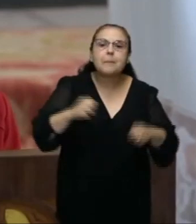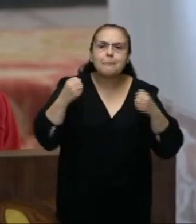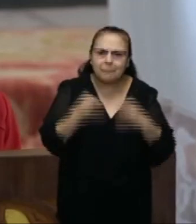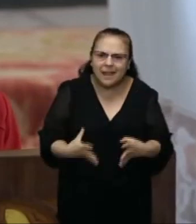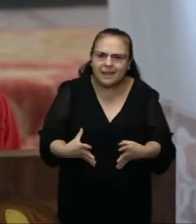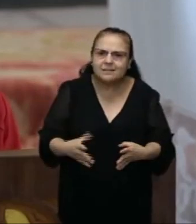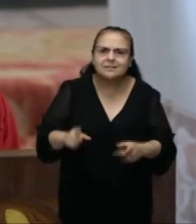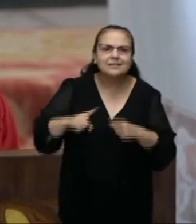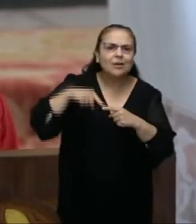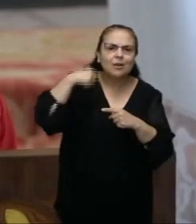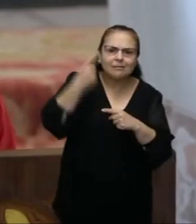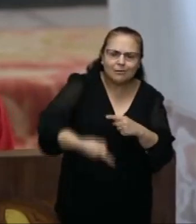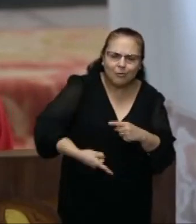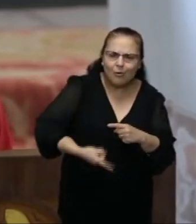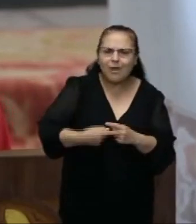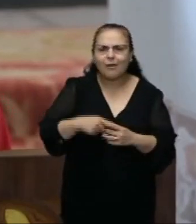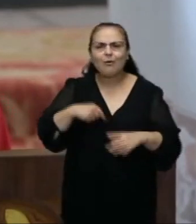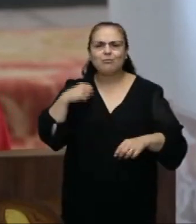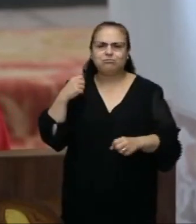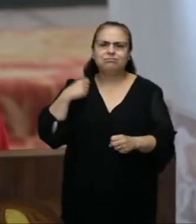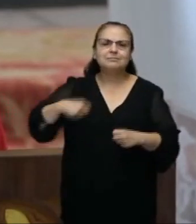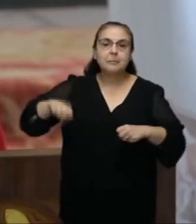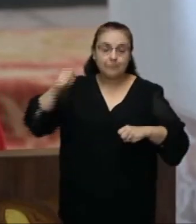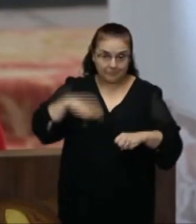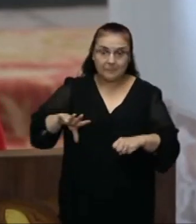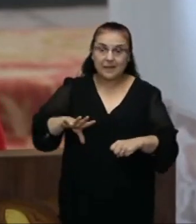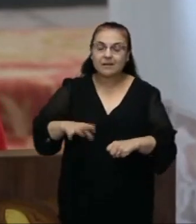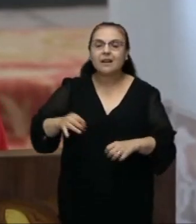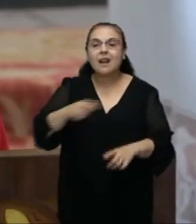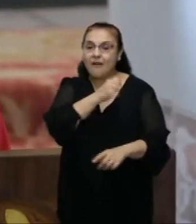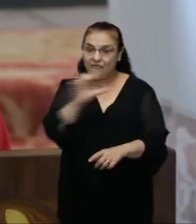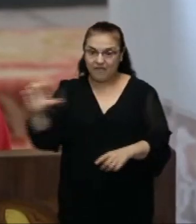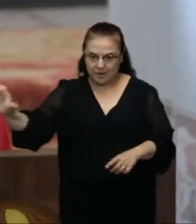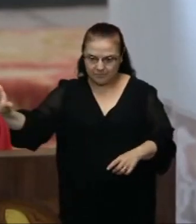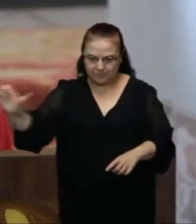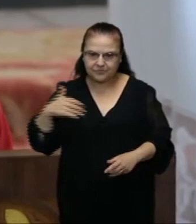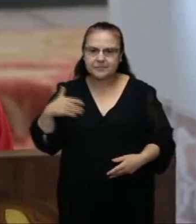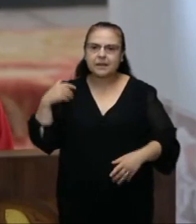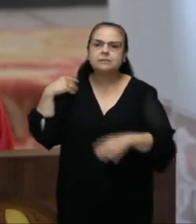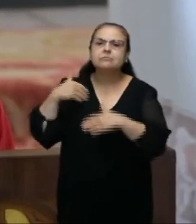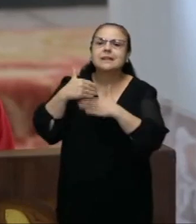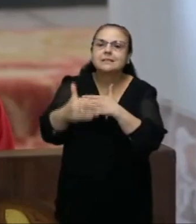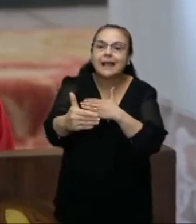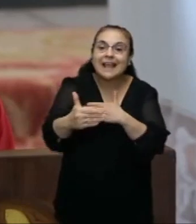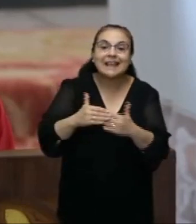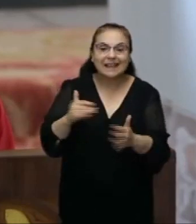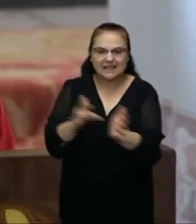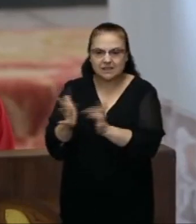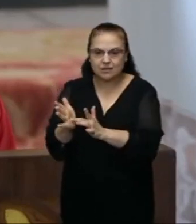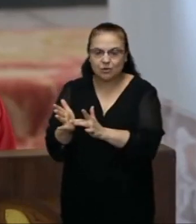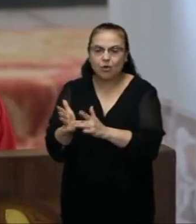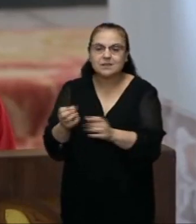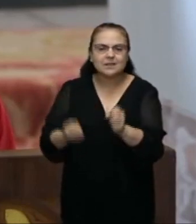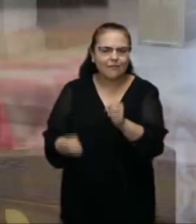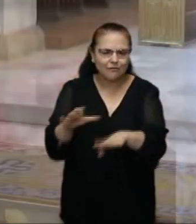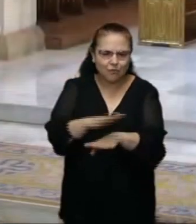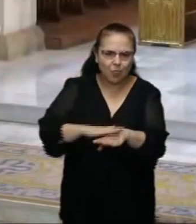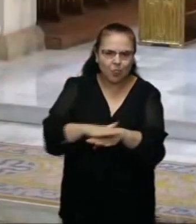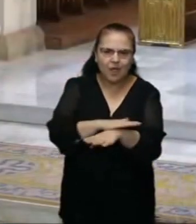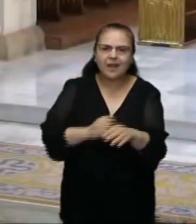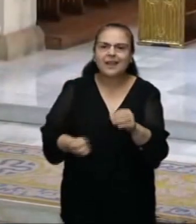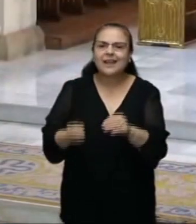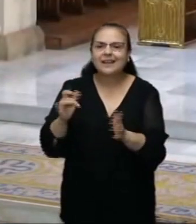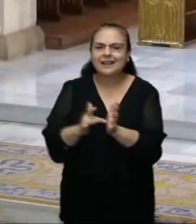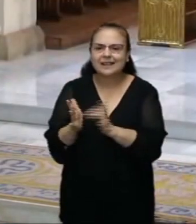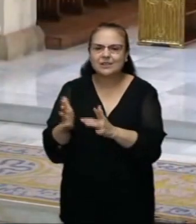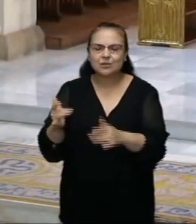buena reputación y mucha confianza en lo referente a la fe que se funda en Cristo Jesús. Palabra de